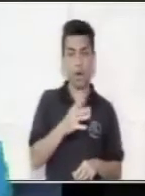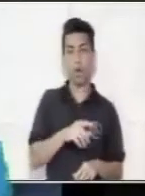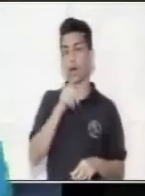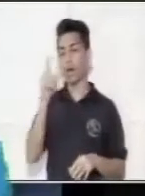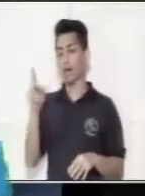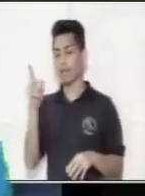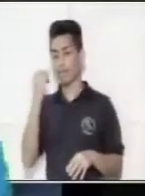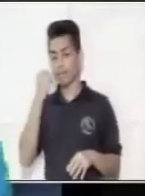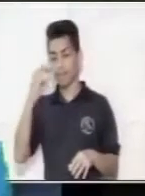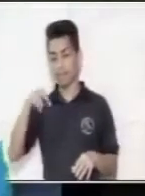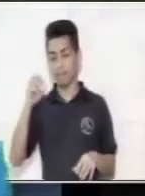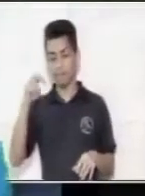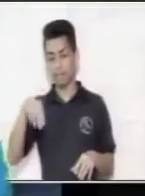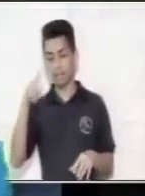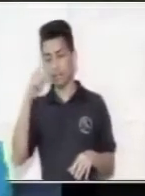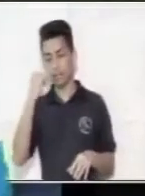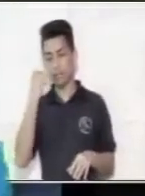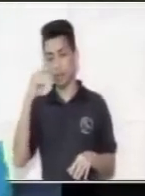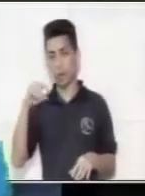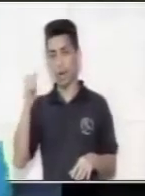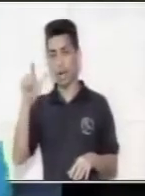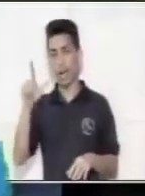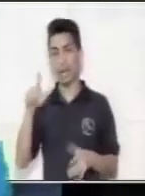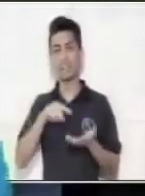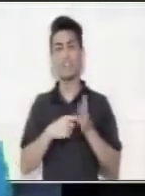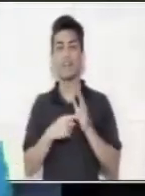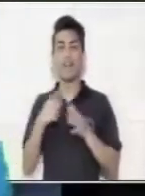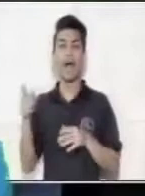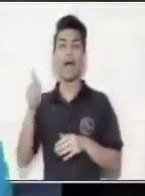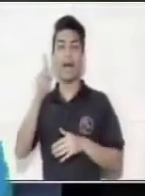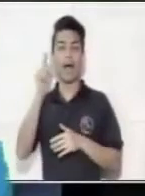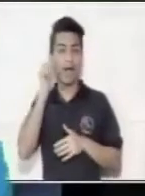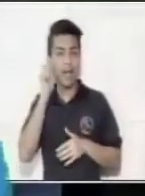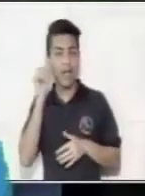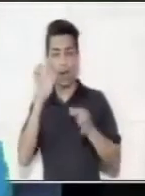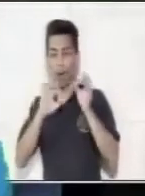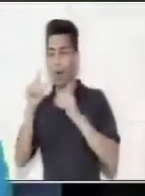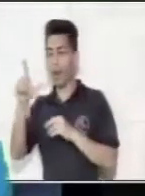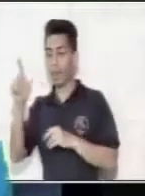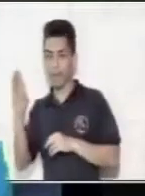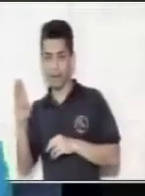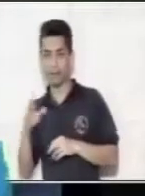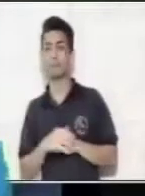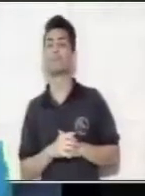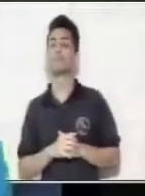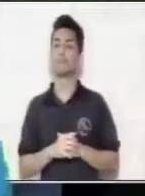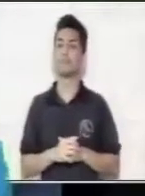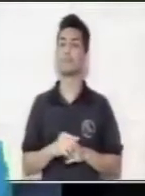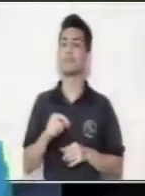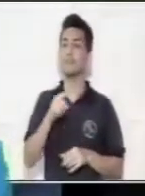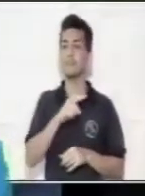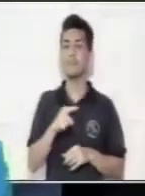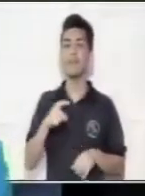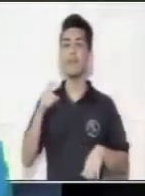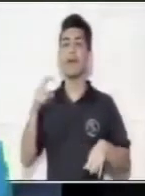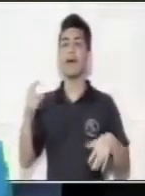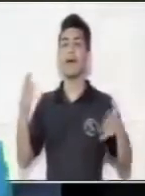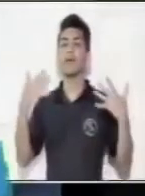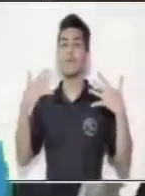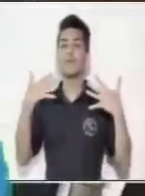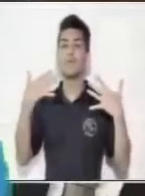ahí tenemos ya masa. También ocurre con la temperatura. Necesitamos un número y su